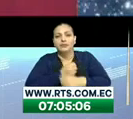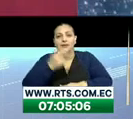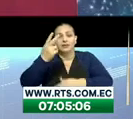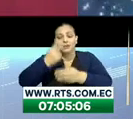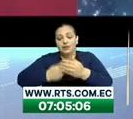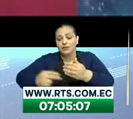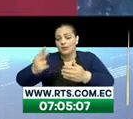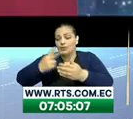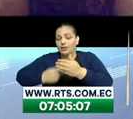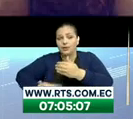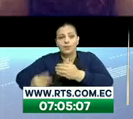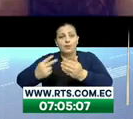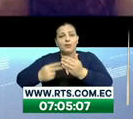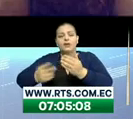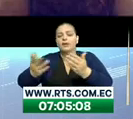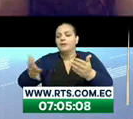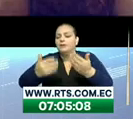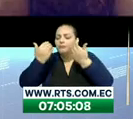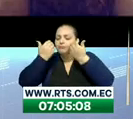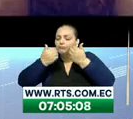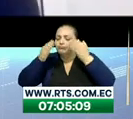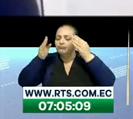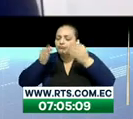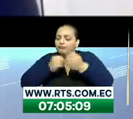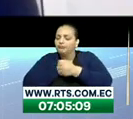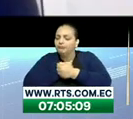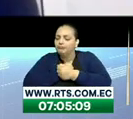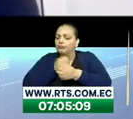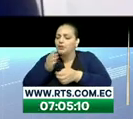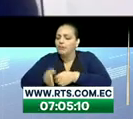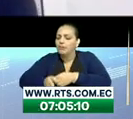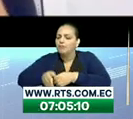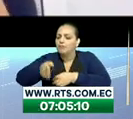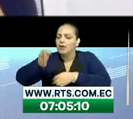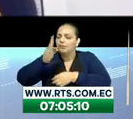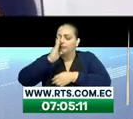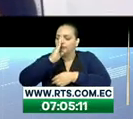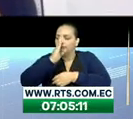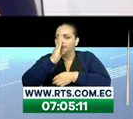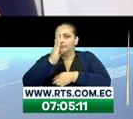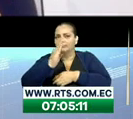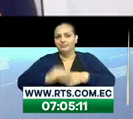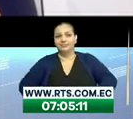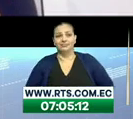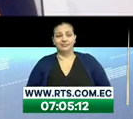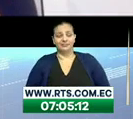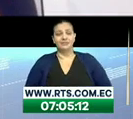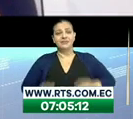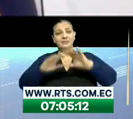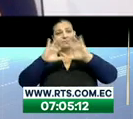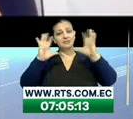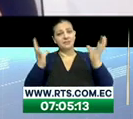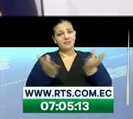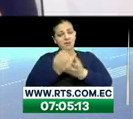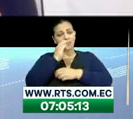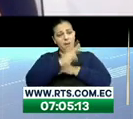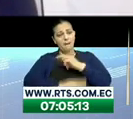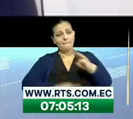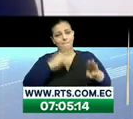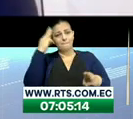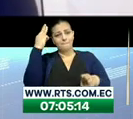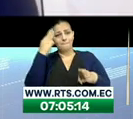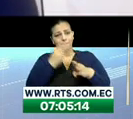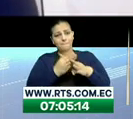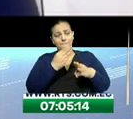mañana tengan esa respuesta positiva. Recuerden que el mundo entero, no solamente nosotros en el Ecuador, que